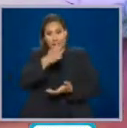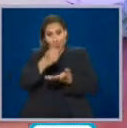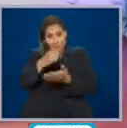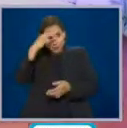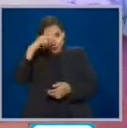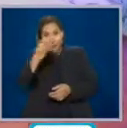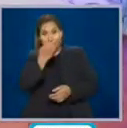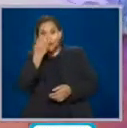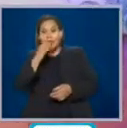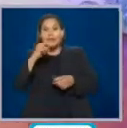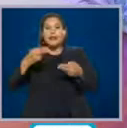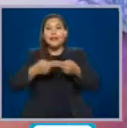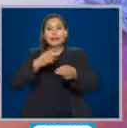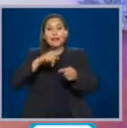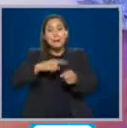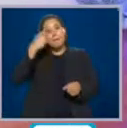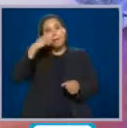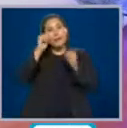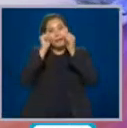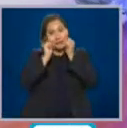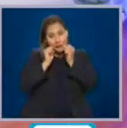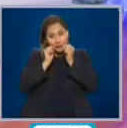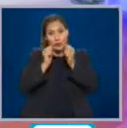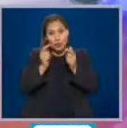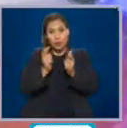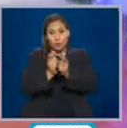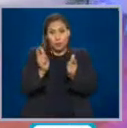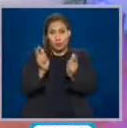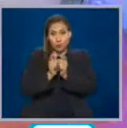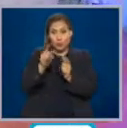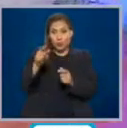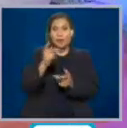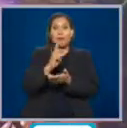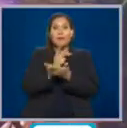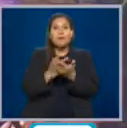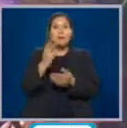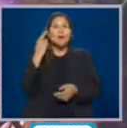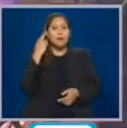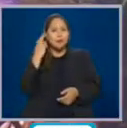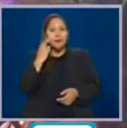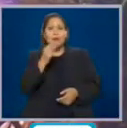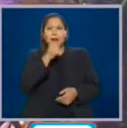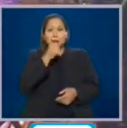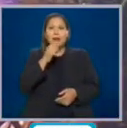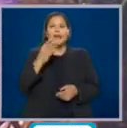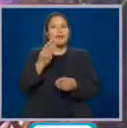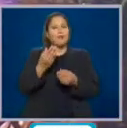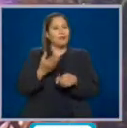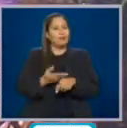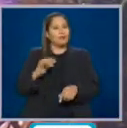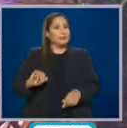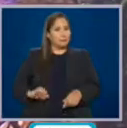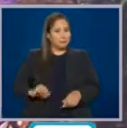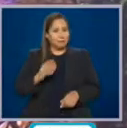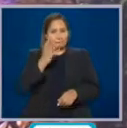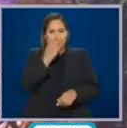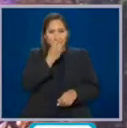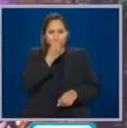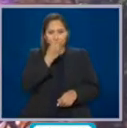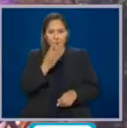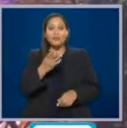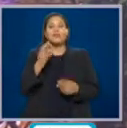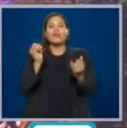la Escuela Nacional para Ciegos, ¿no? Con una agrupación que tiene un programa de radio muy interesante. También trabajamos